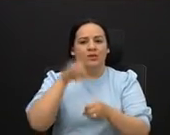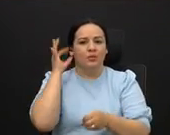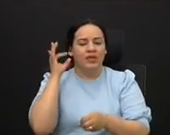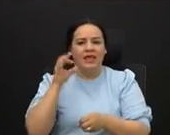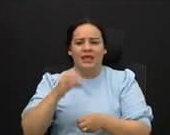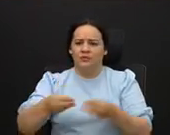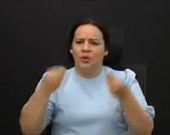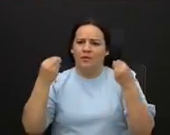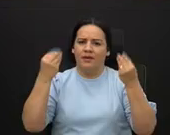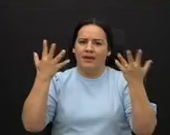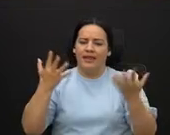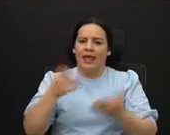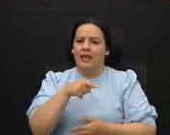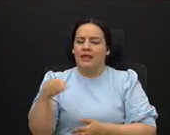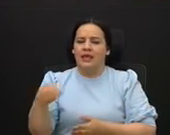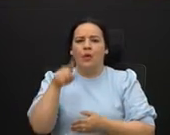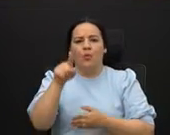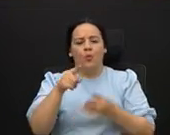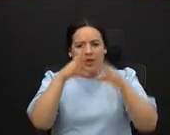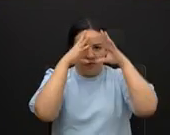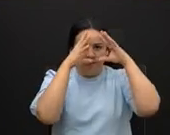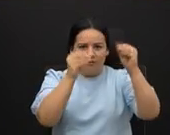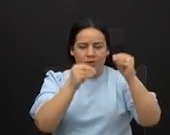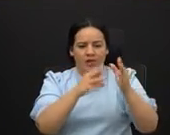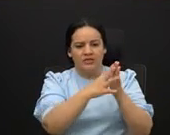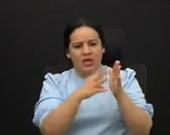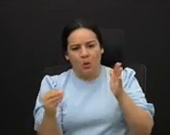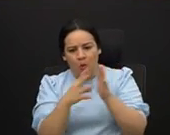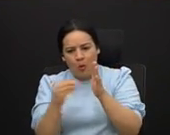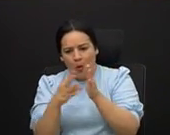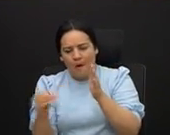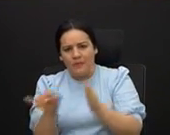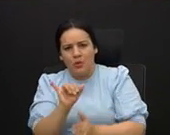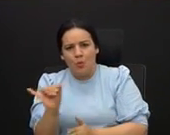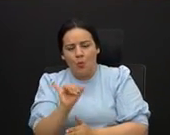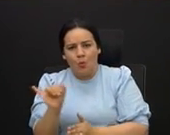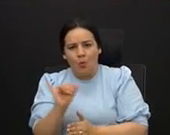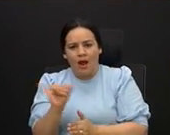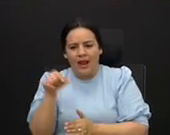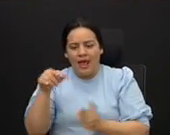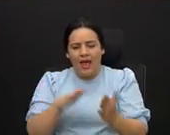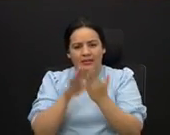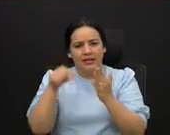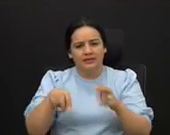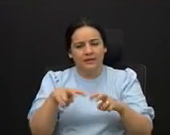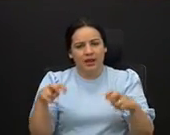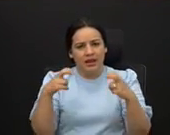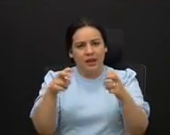un informe se esté plagiando y se esté presentando exactamente igual ante este plenario legislativo.